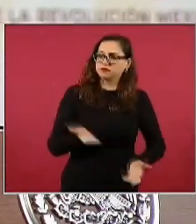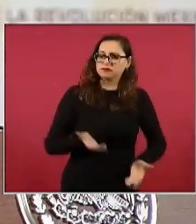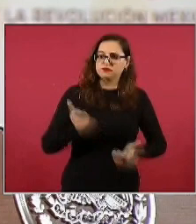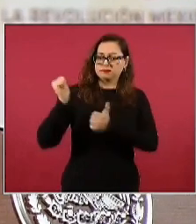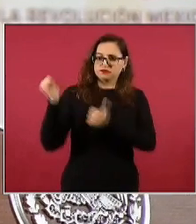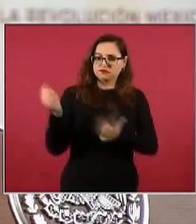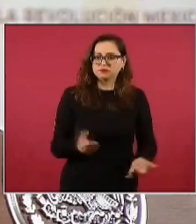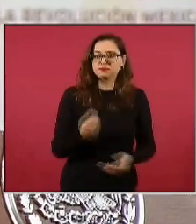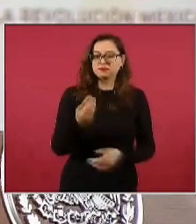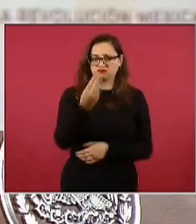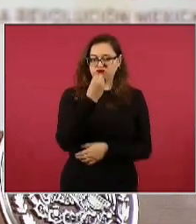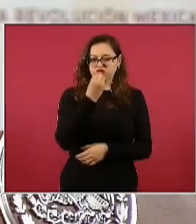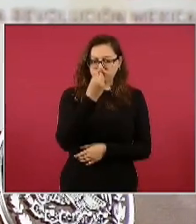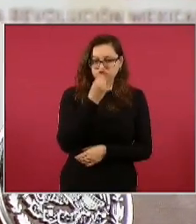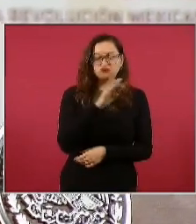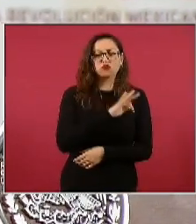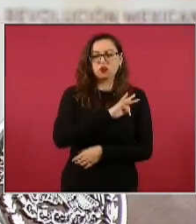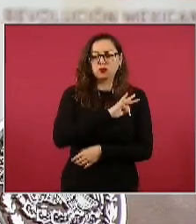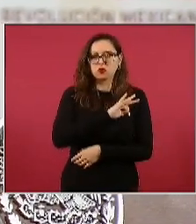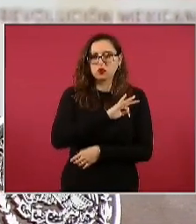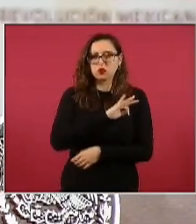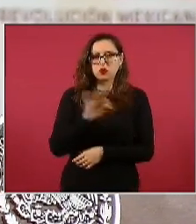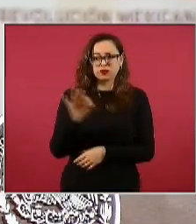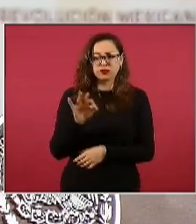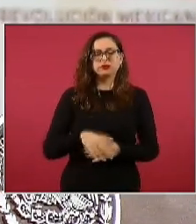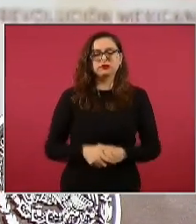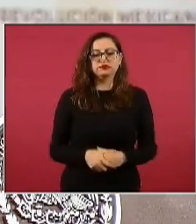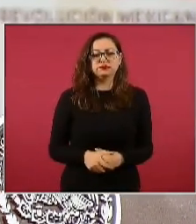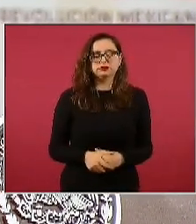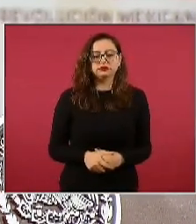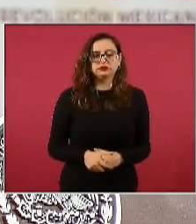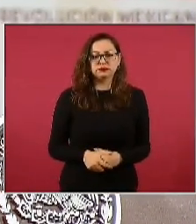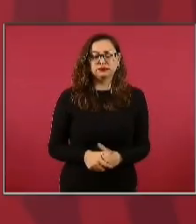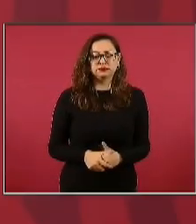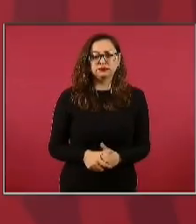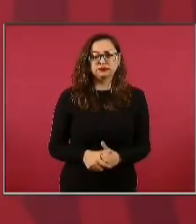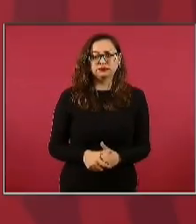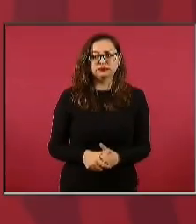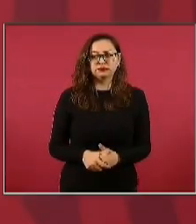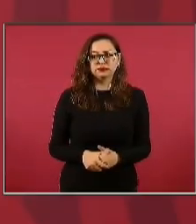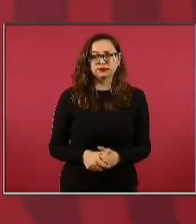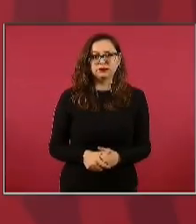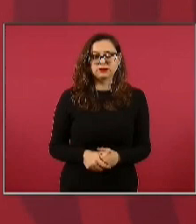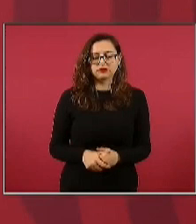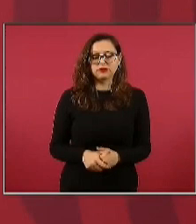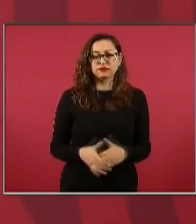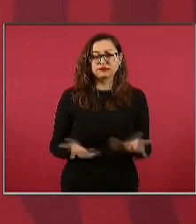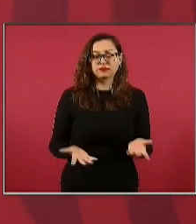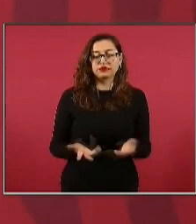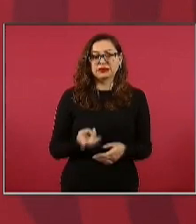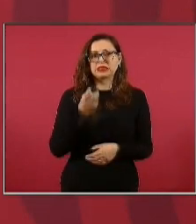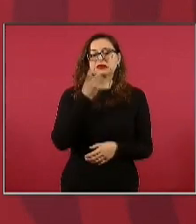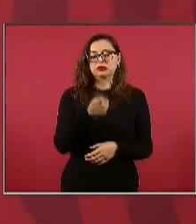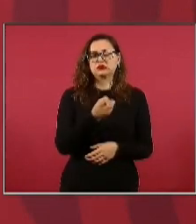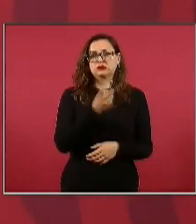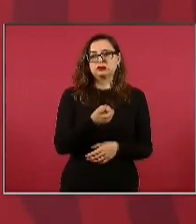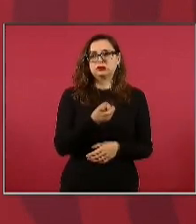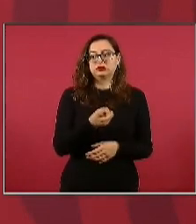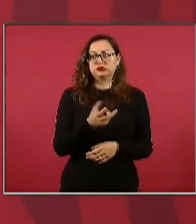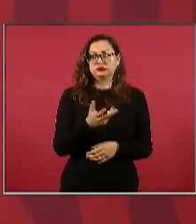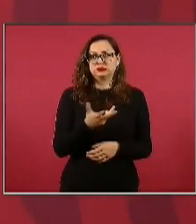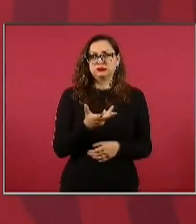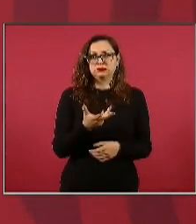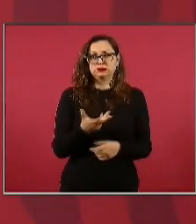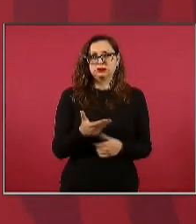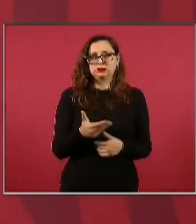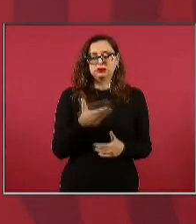los humanos. Ustedes saben que la gripe aviar puede ocurrir la zoonosis de la gallina al humano porque se ha detectado influenza de aviar en